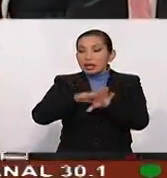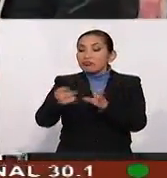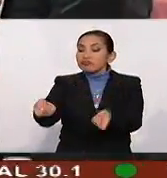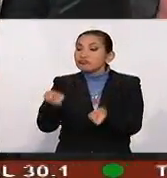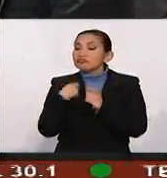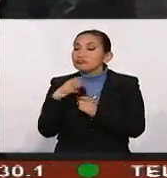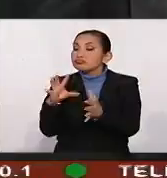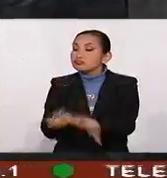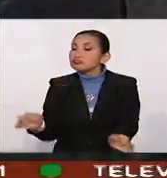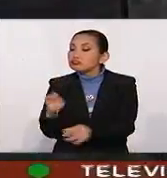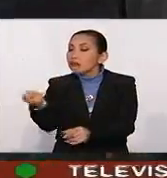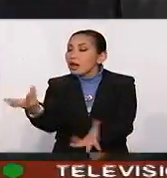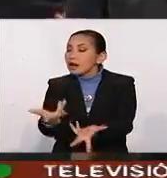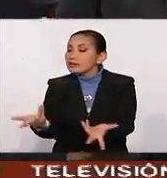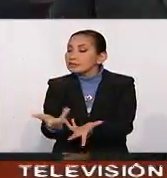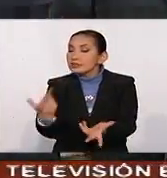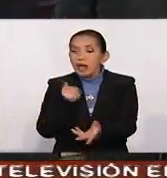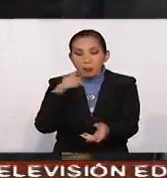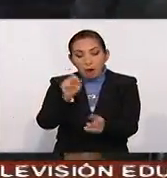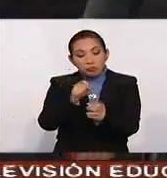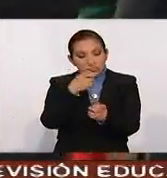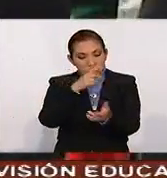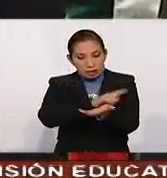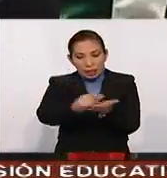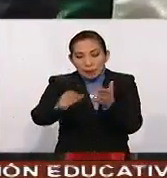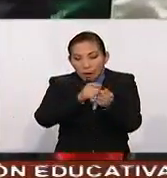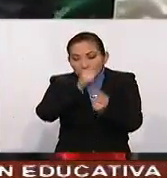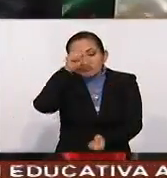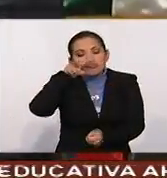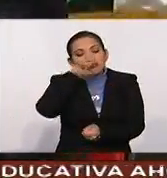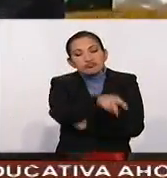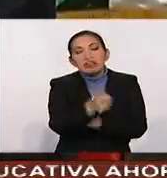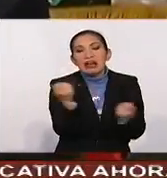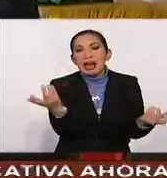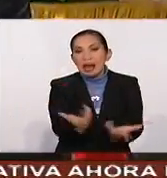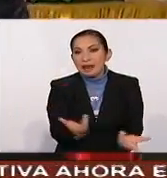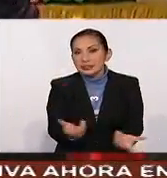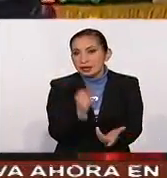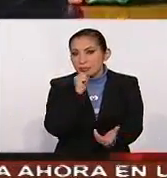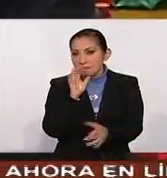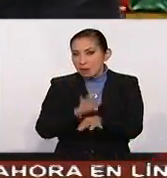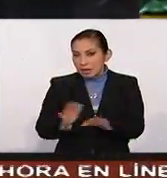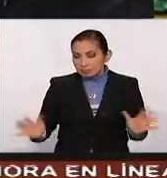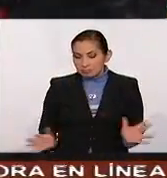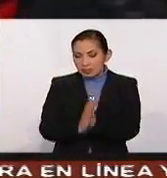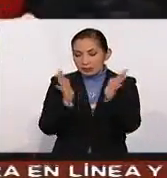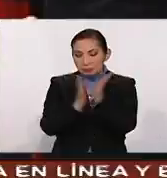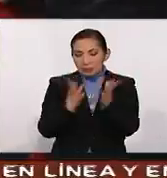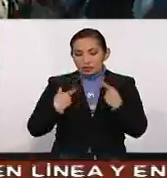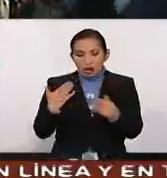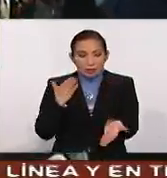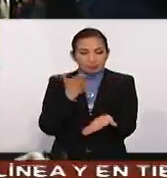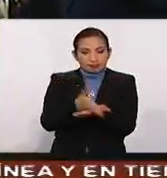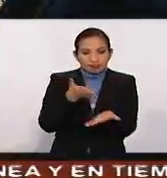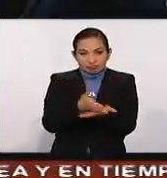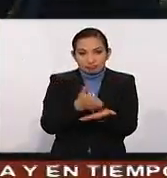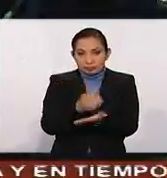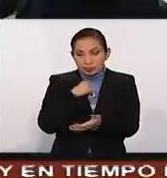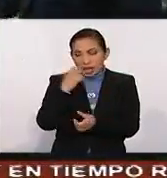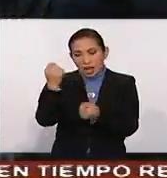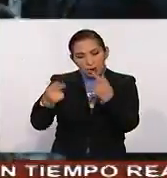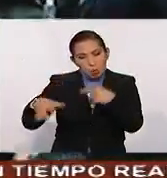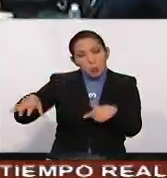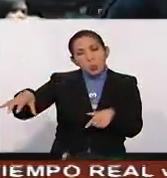cuentas, de transparencia, de mayor participación ciudadana, porque vemos que todavía hay